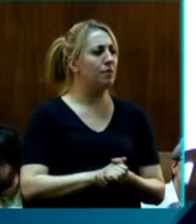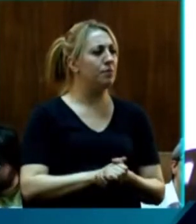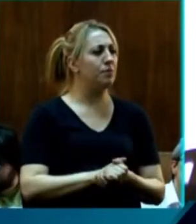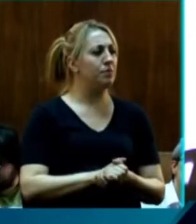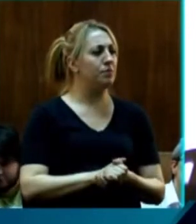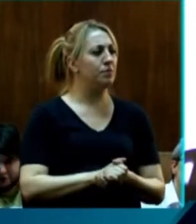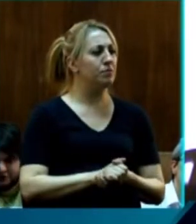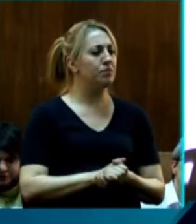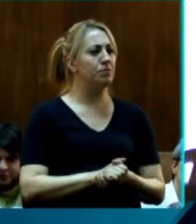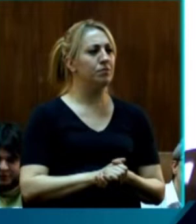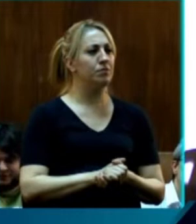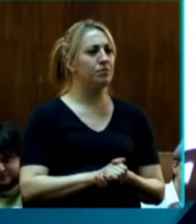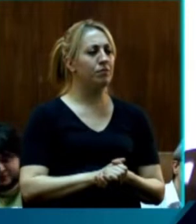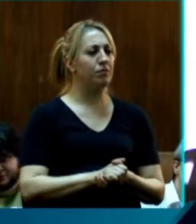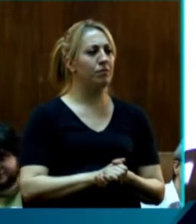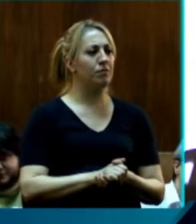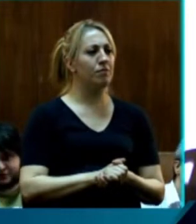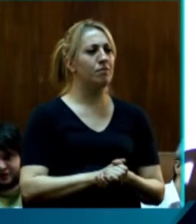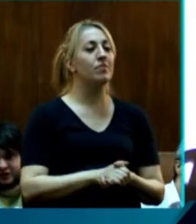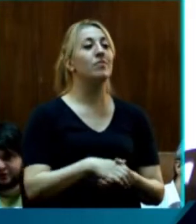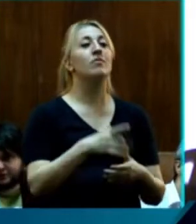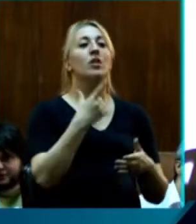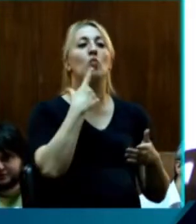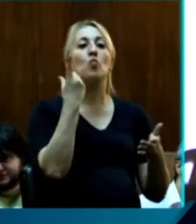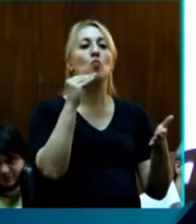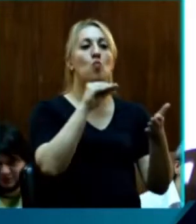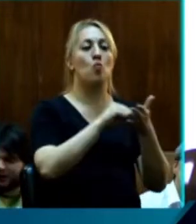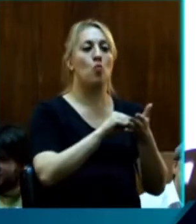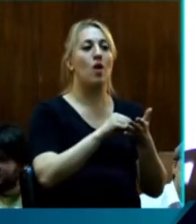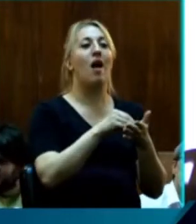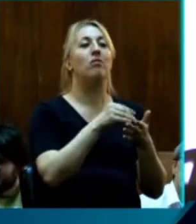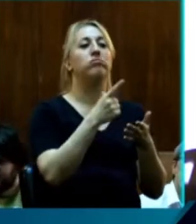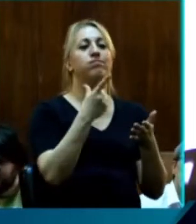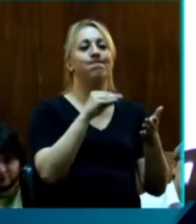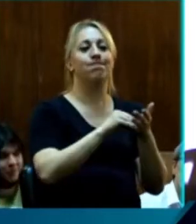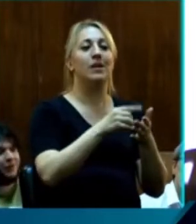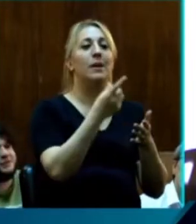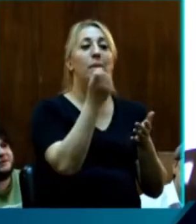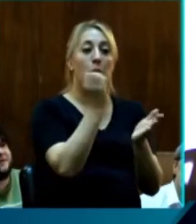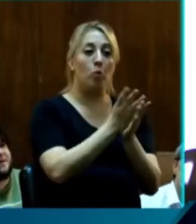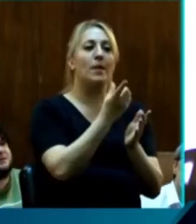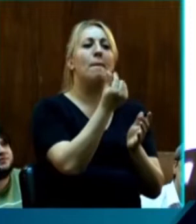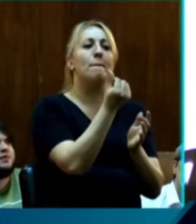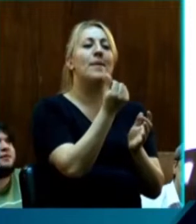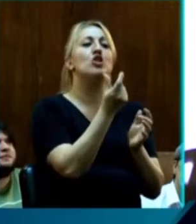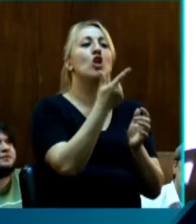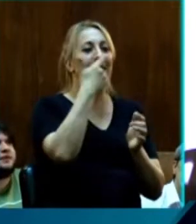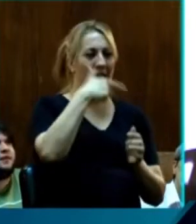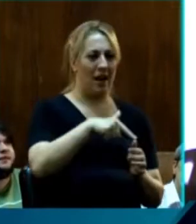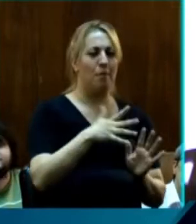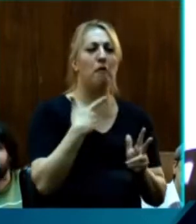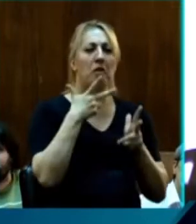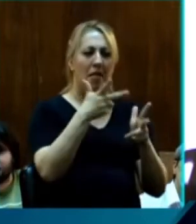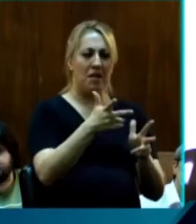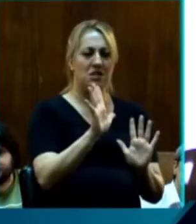establecen como unidad de medida el precio de la nafta. Recién hacía una cuentita, se las digo, para que